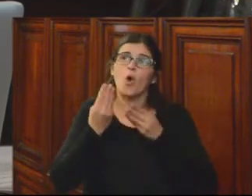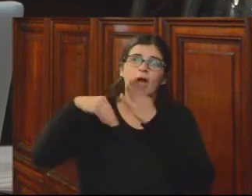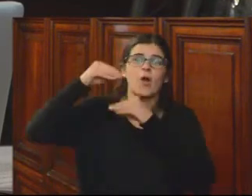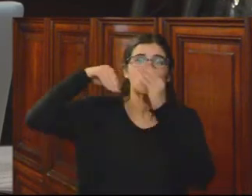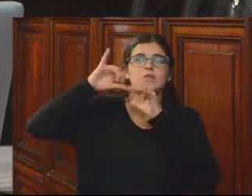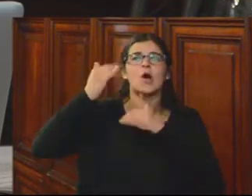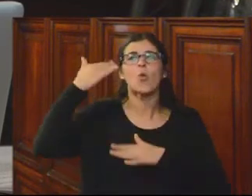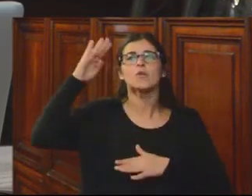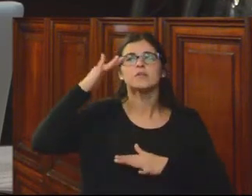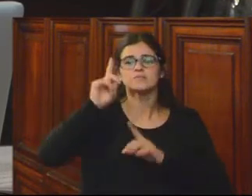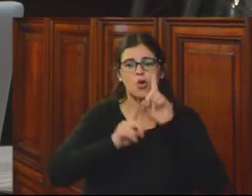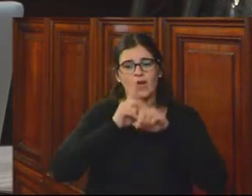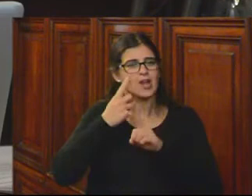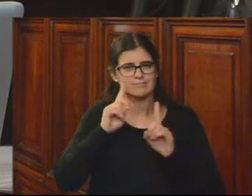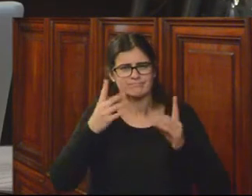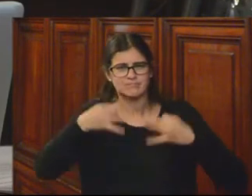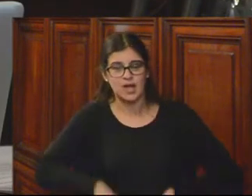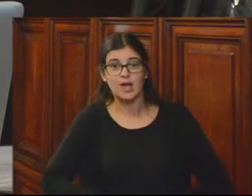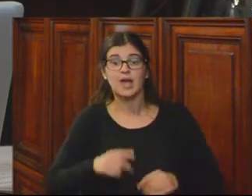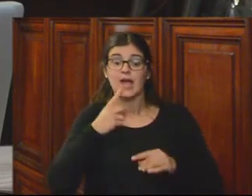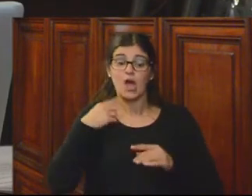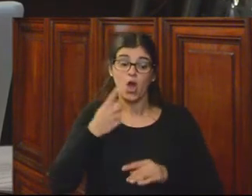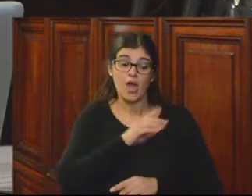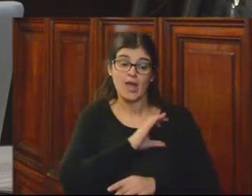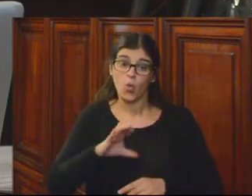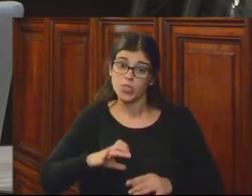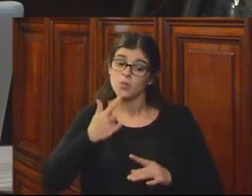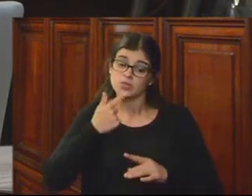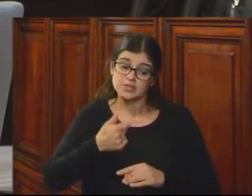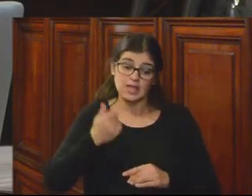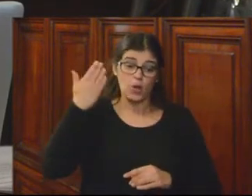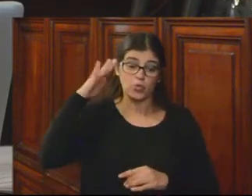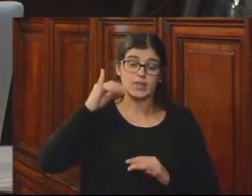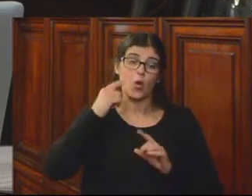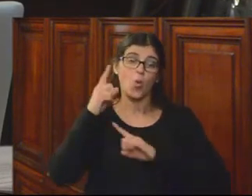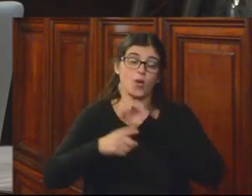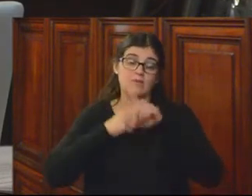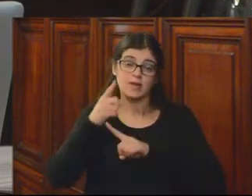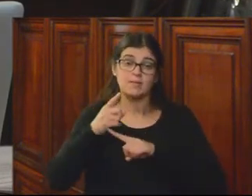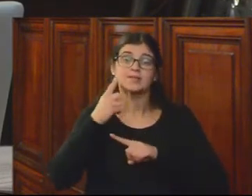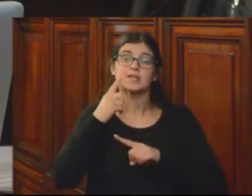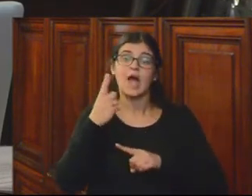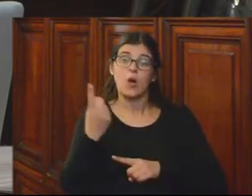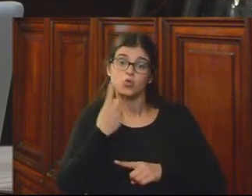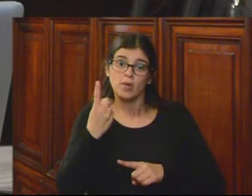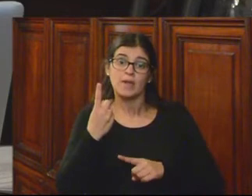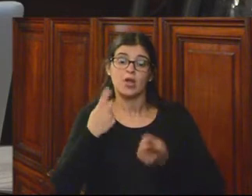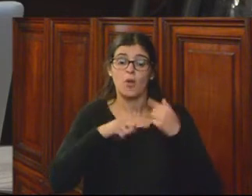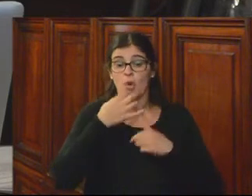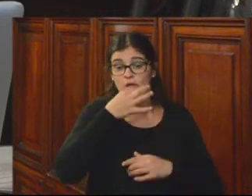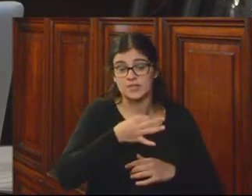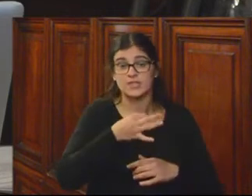autoridades universitarias no son legítimas, el Ejecutivo ha impuesto autoridades en universidades autónomas, tal como lo hacen